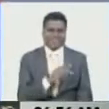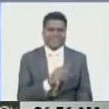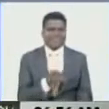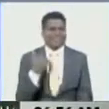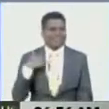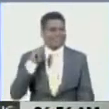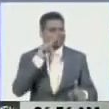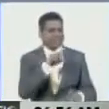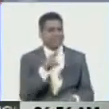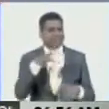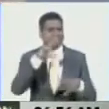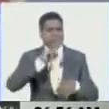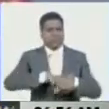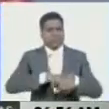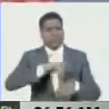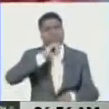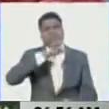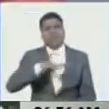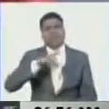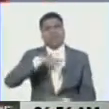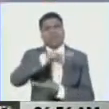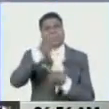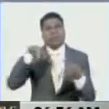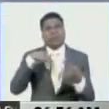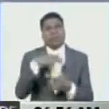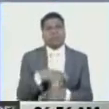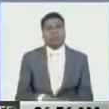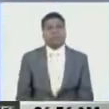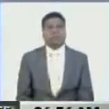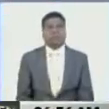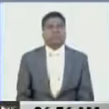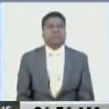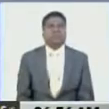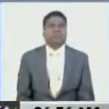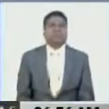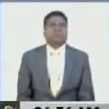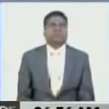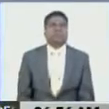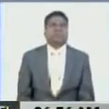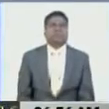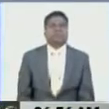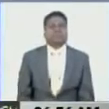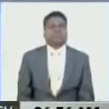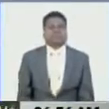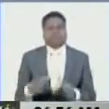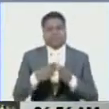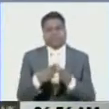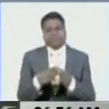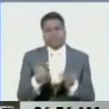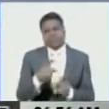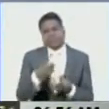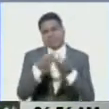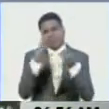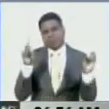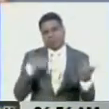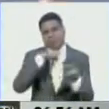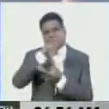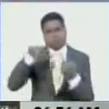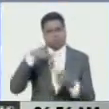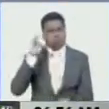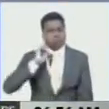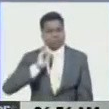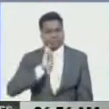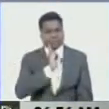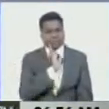el momento histórico que estamos viviendo. Una revolución que nace como una revolución democrática, una revolución bolivariana, una